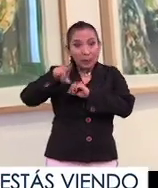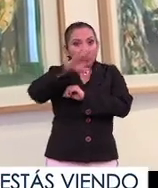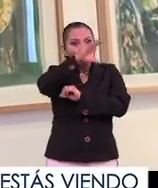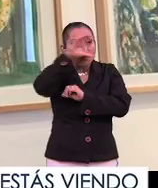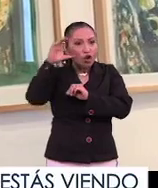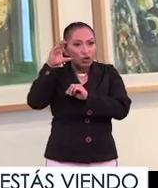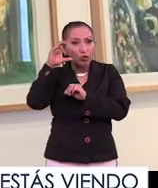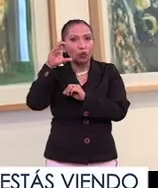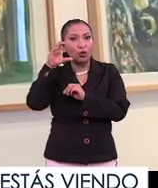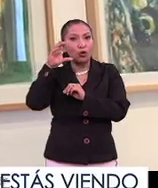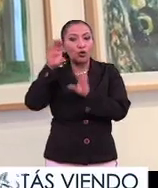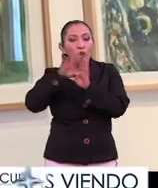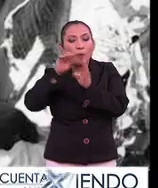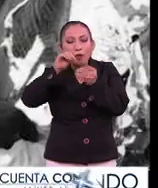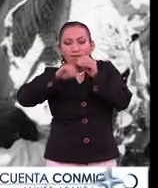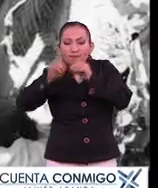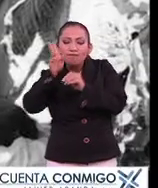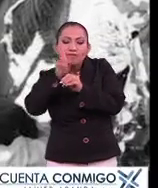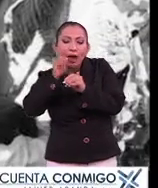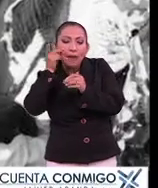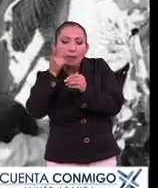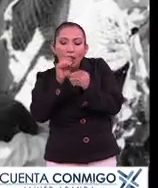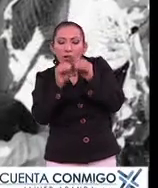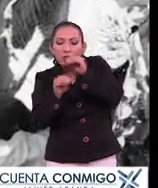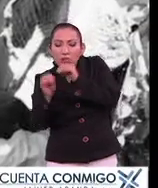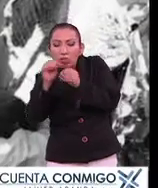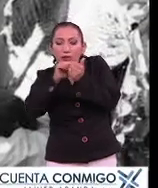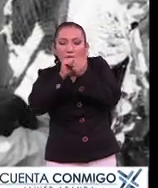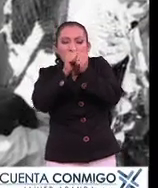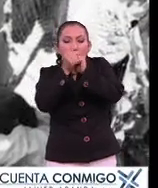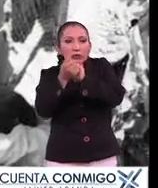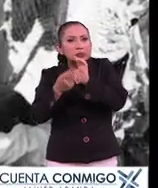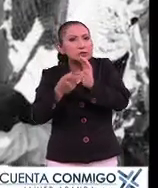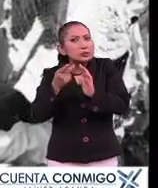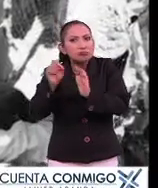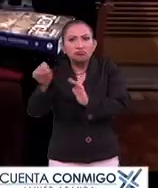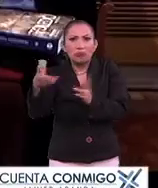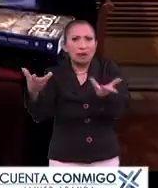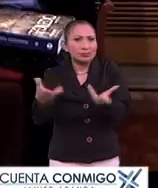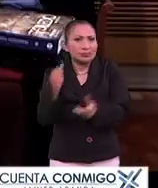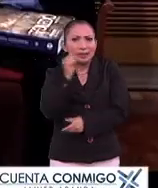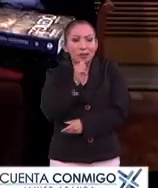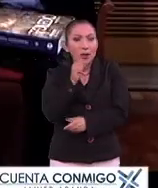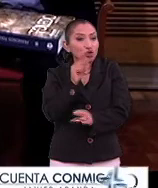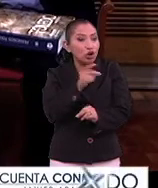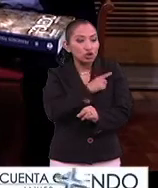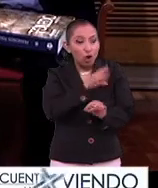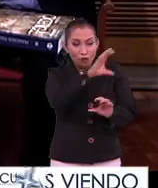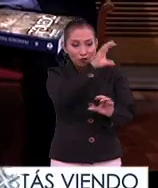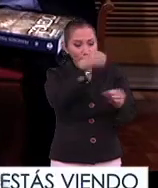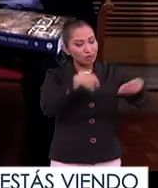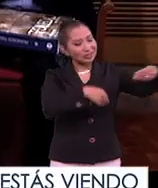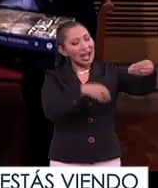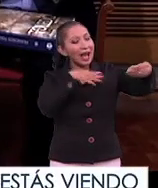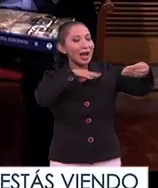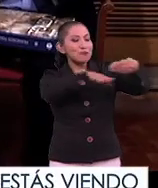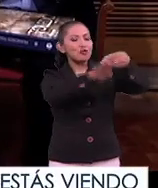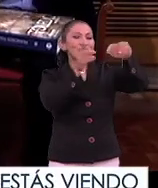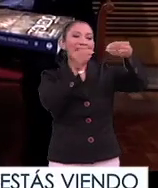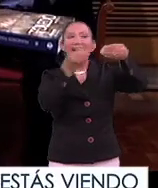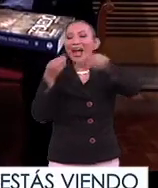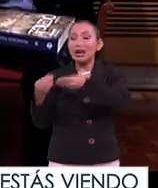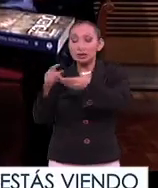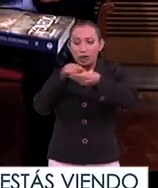la fotografía y cómo empieza a experimentar, y es algo que es una constante en él. O sea, no es solo la fotografía que